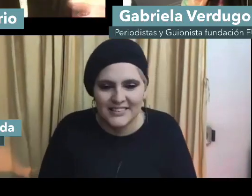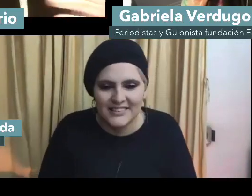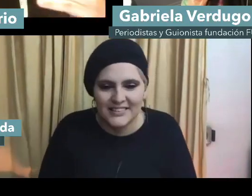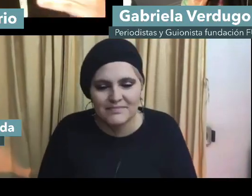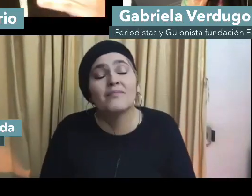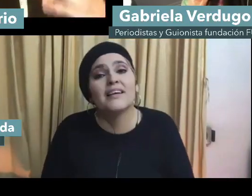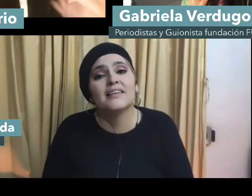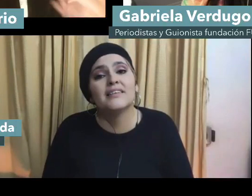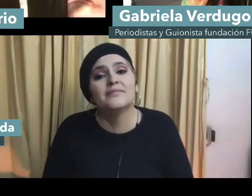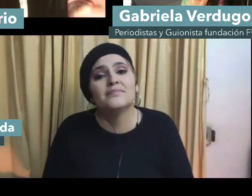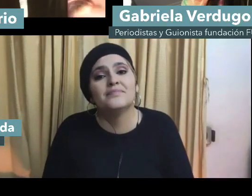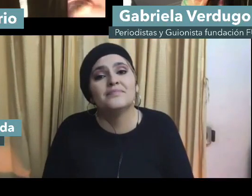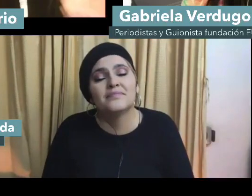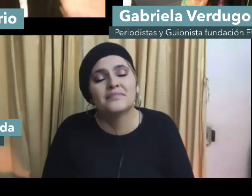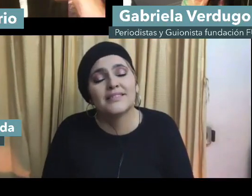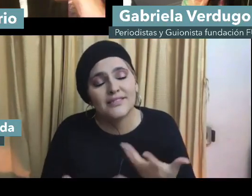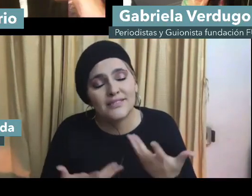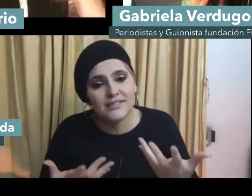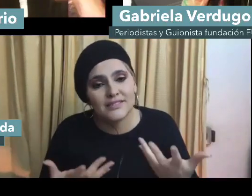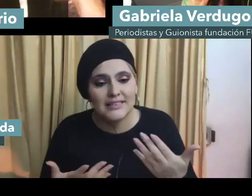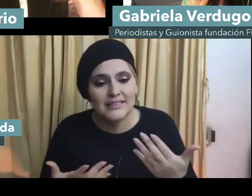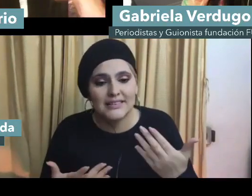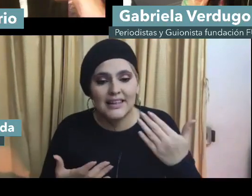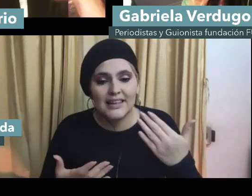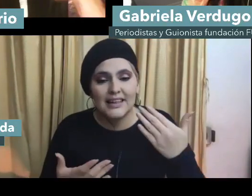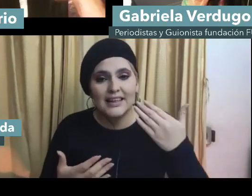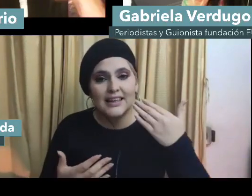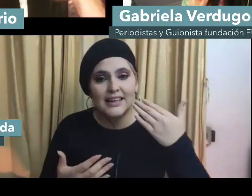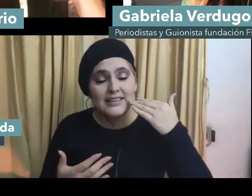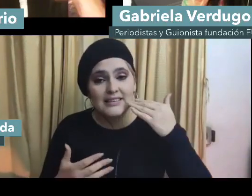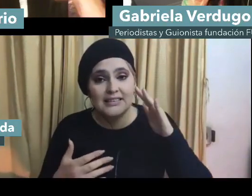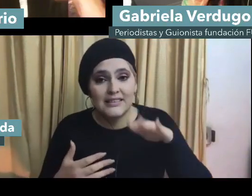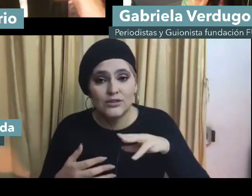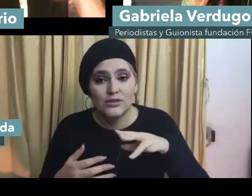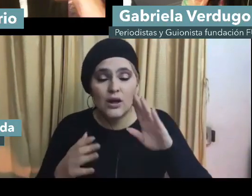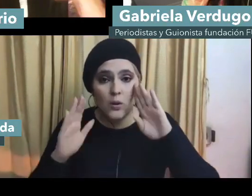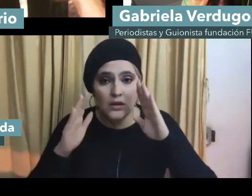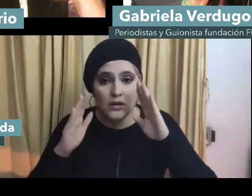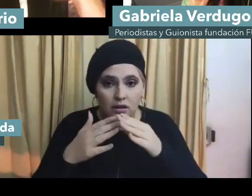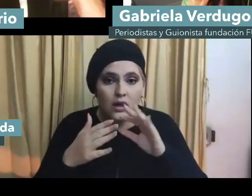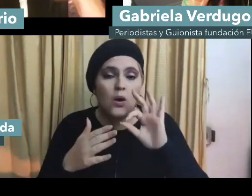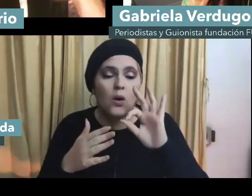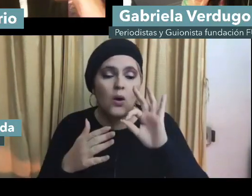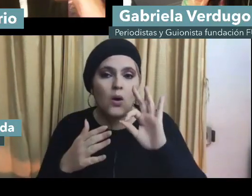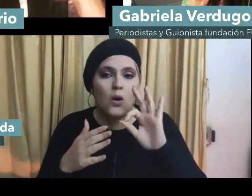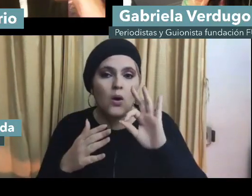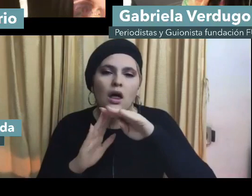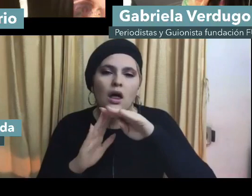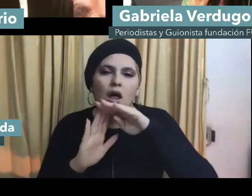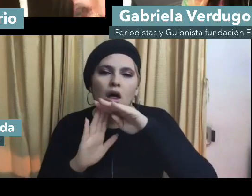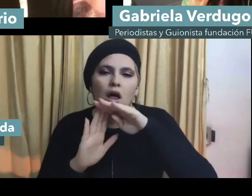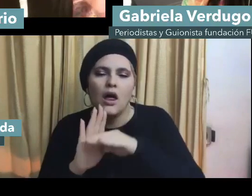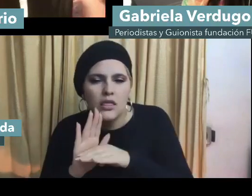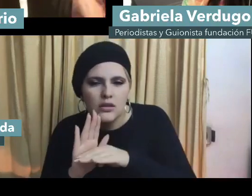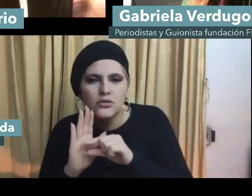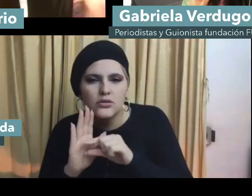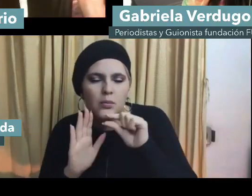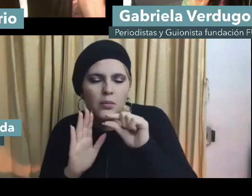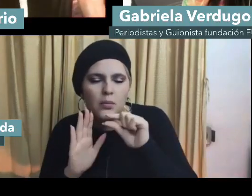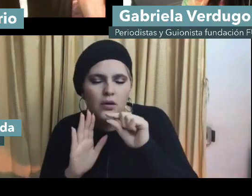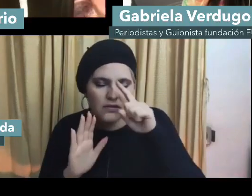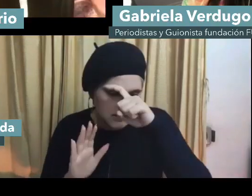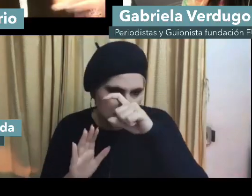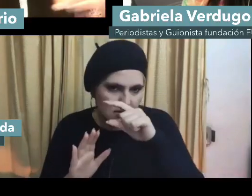autistas o con déficit atencional, son las dos poblaciones que puede pasar esto, esas señales internas del cuerpo no las pescan, le pasan por